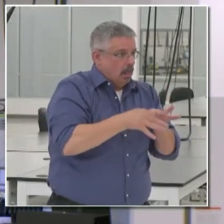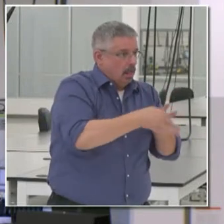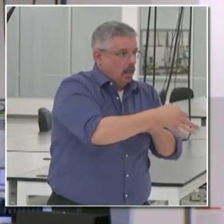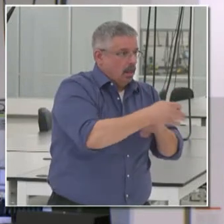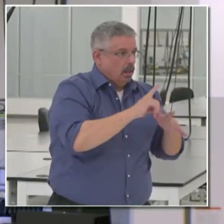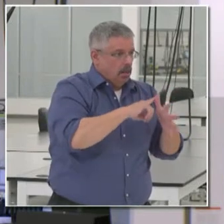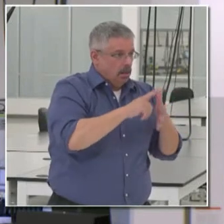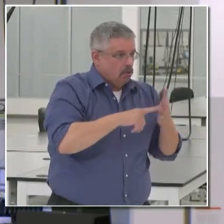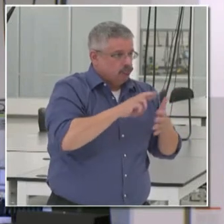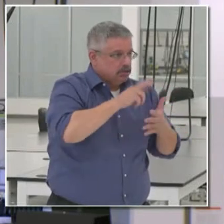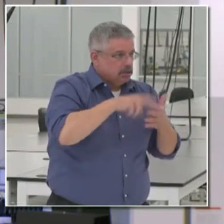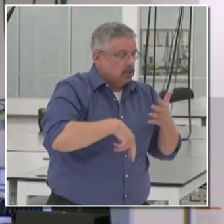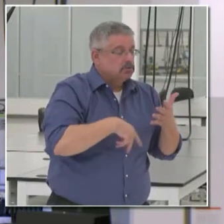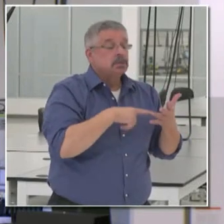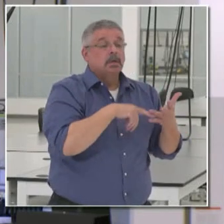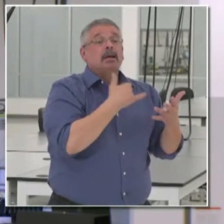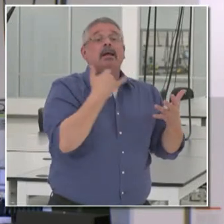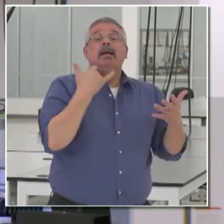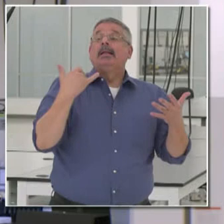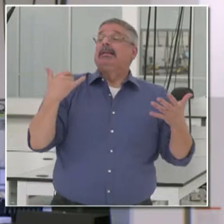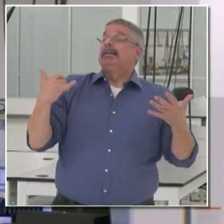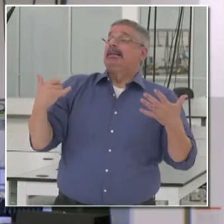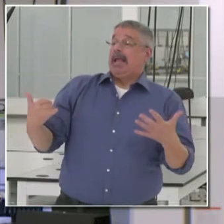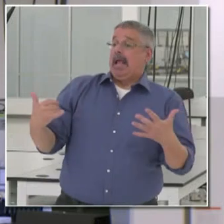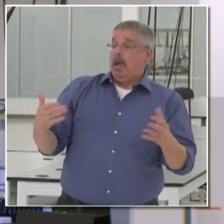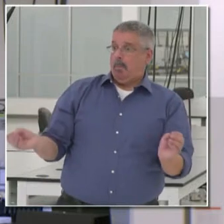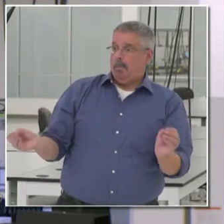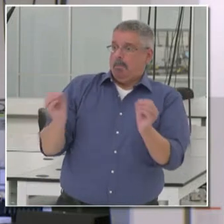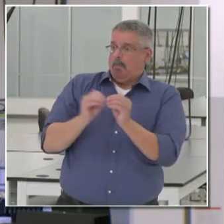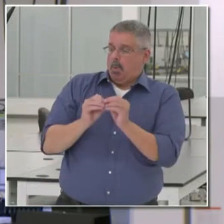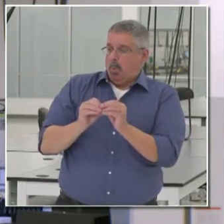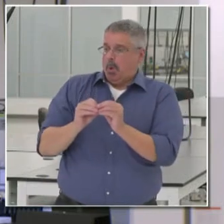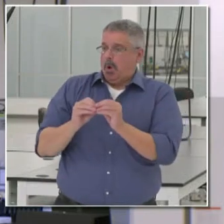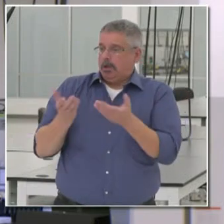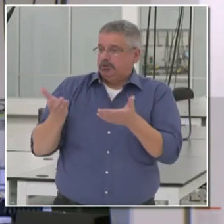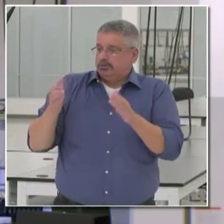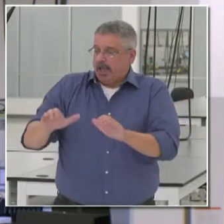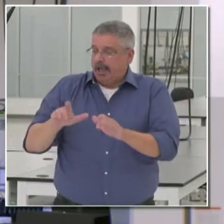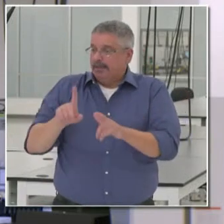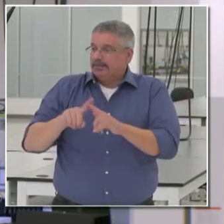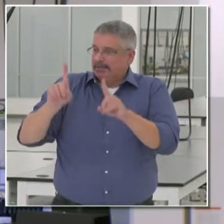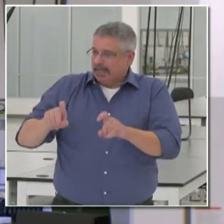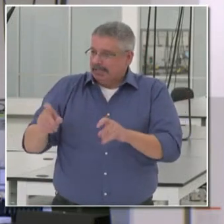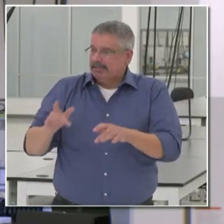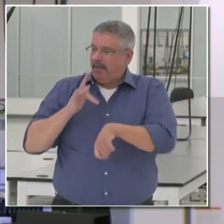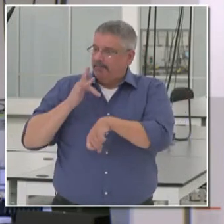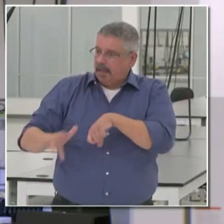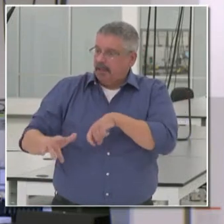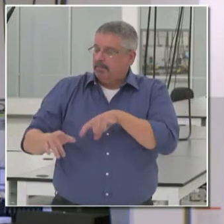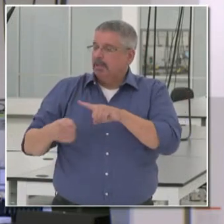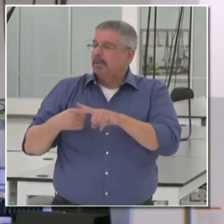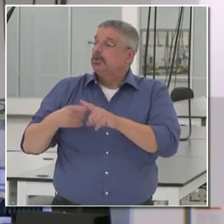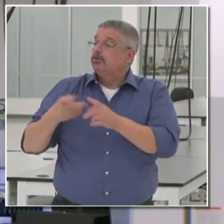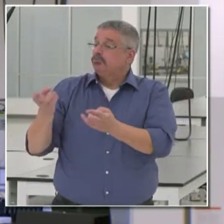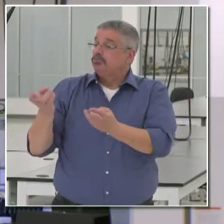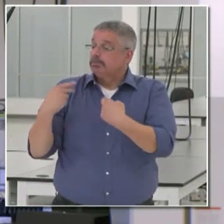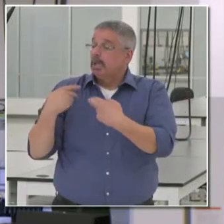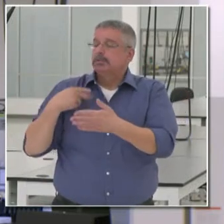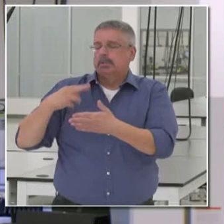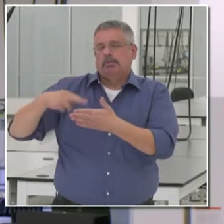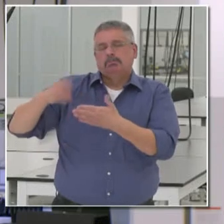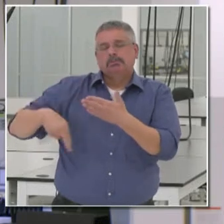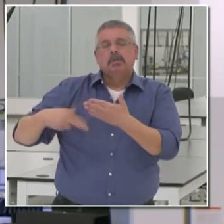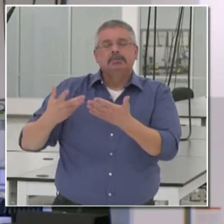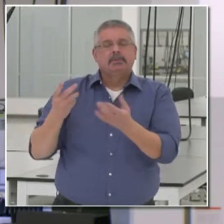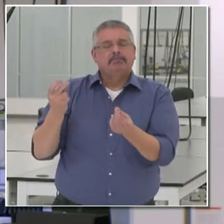en cuanto a pruebas resultados ahora proporcionando más oportunidades y por lo tanto esperamos que con eso